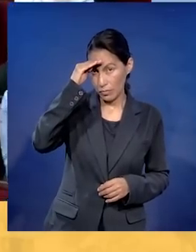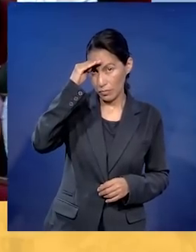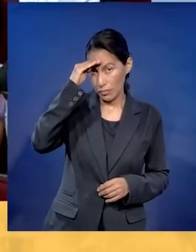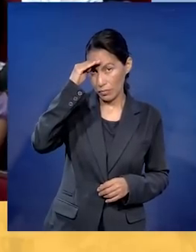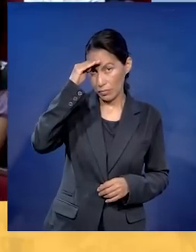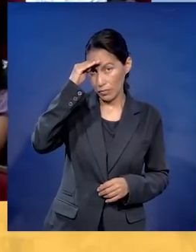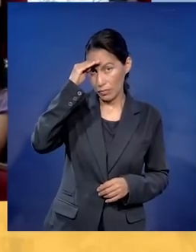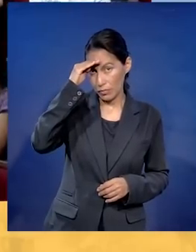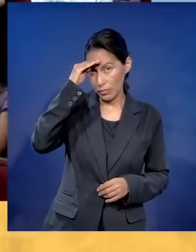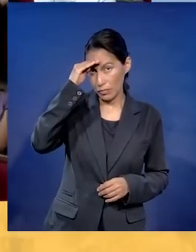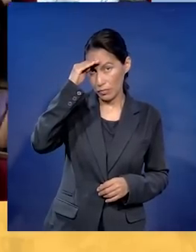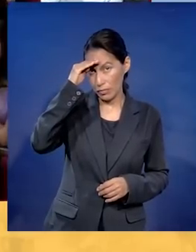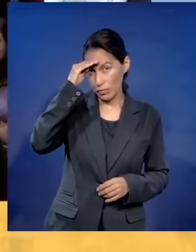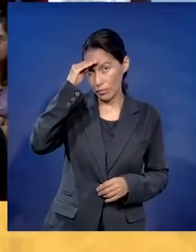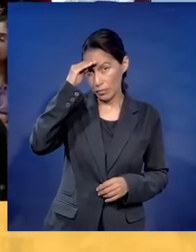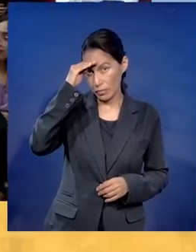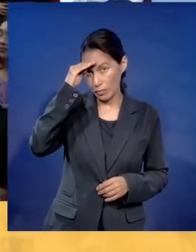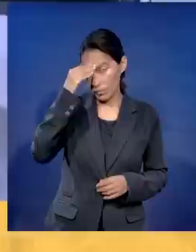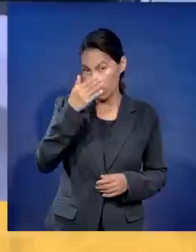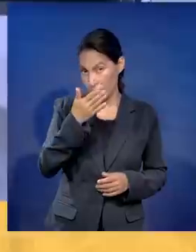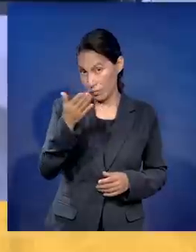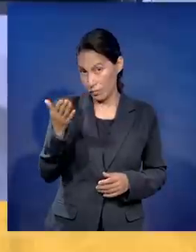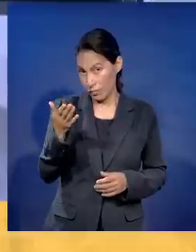la mente funcione así